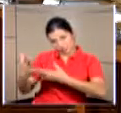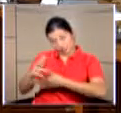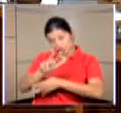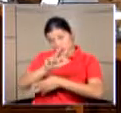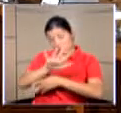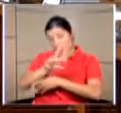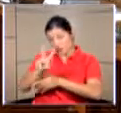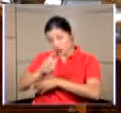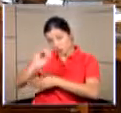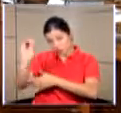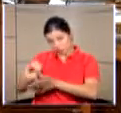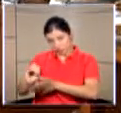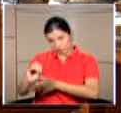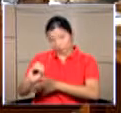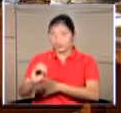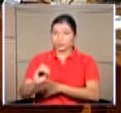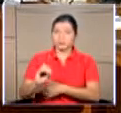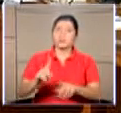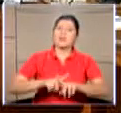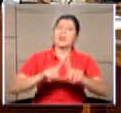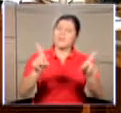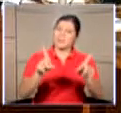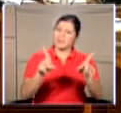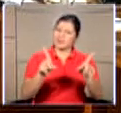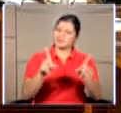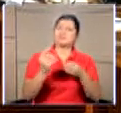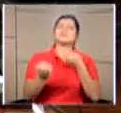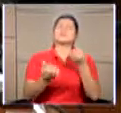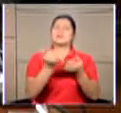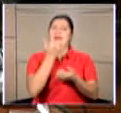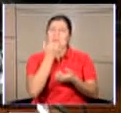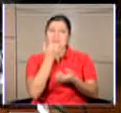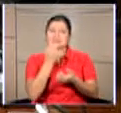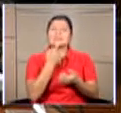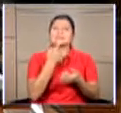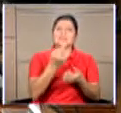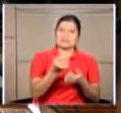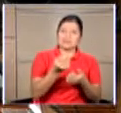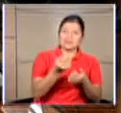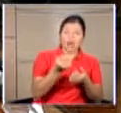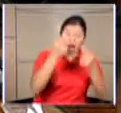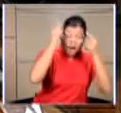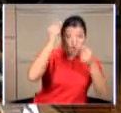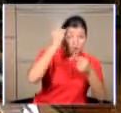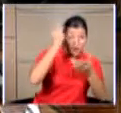Entonces, ¿qué pasa con el porcentaje que falta para poder financiar los gastos del gobierno?